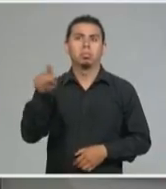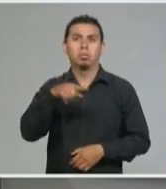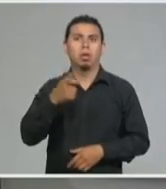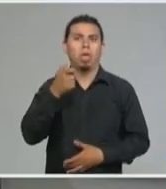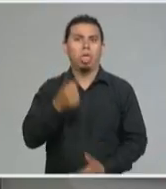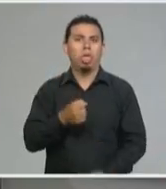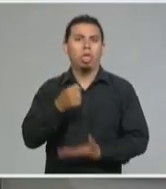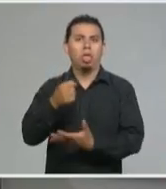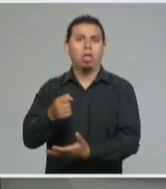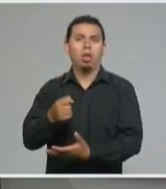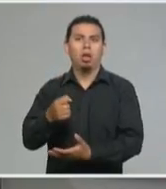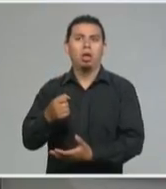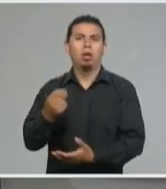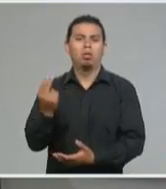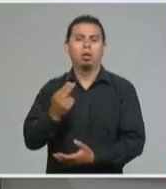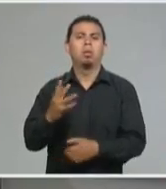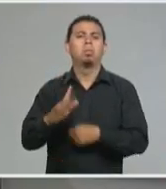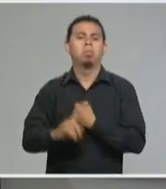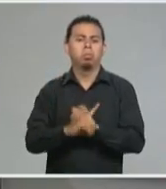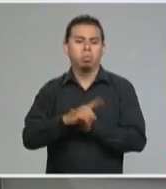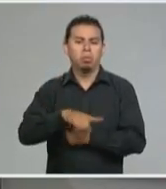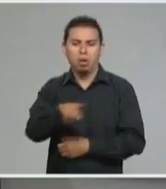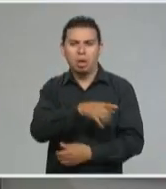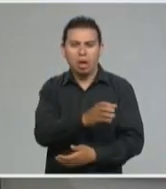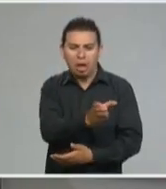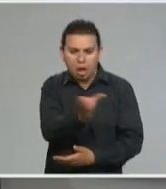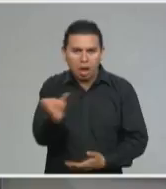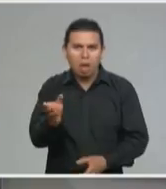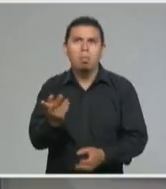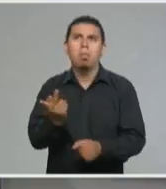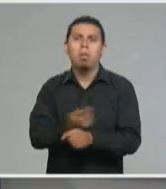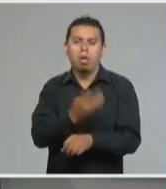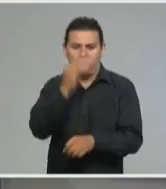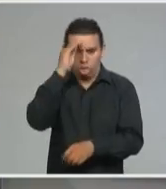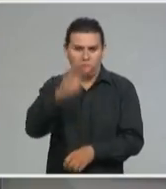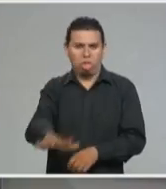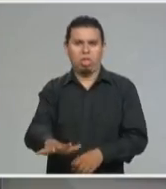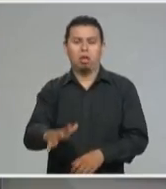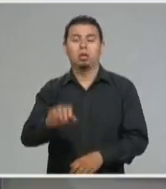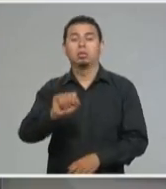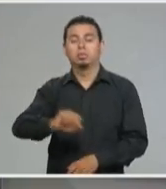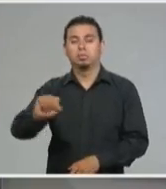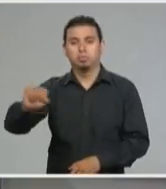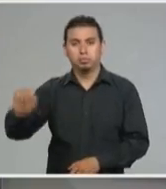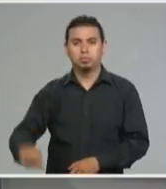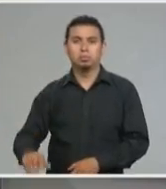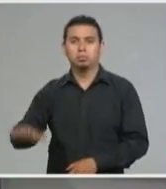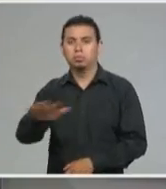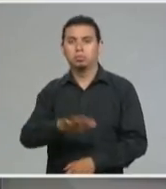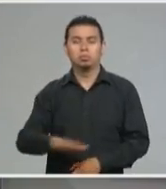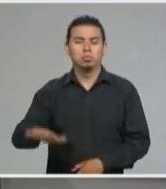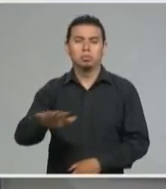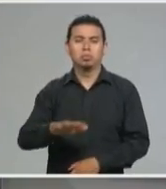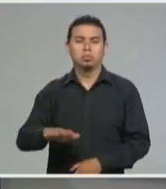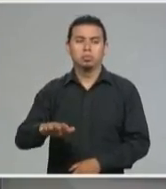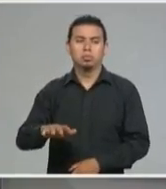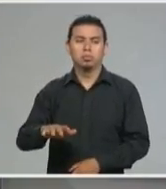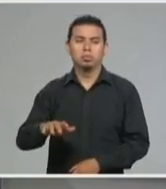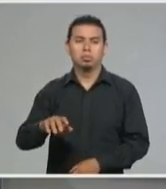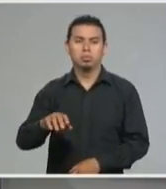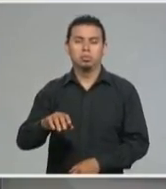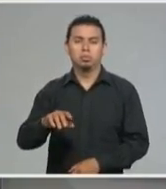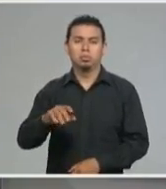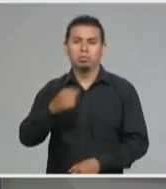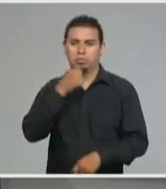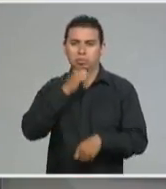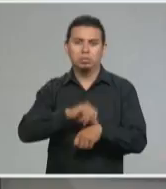recursos, dicen ellos, por afectaciones a sus cultivos. Y en la zona de la Sierra Sur, un servidor público, un enviado de la Secretaría General de